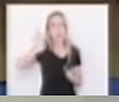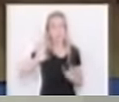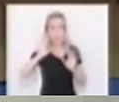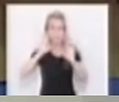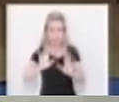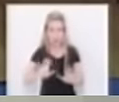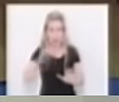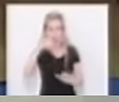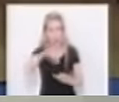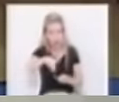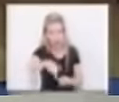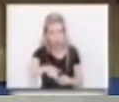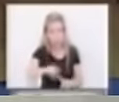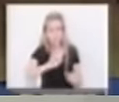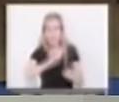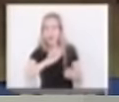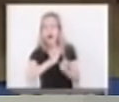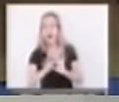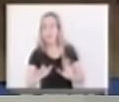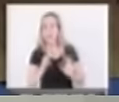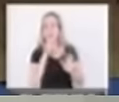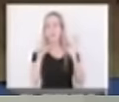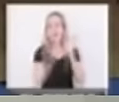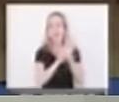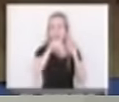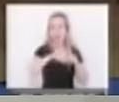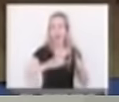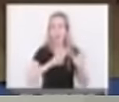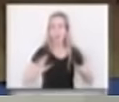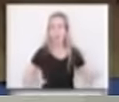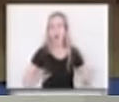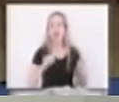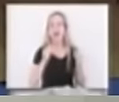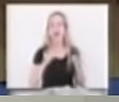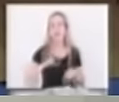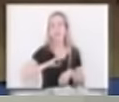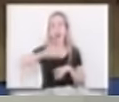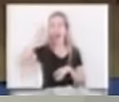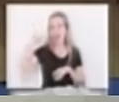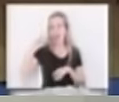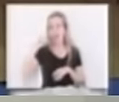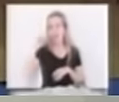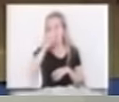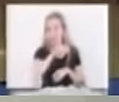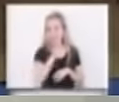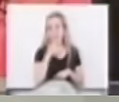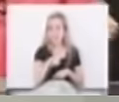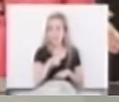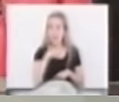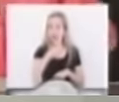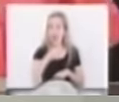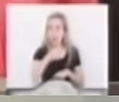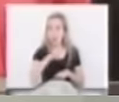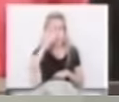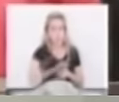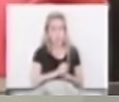estableció en 2007 que la comisión no puede exceder el 4,15% del valor del contrato. Esto es fácil. Vos haces